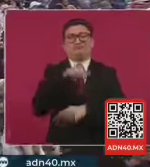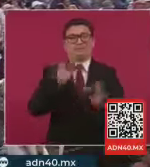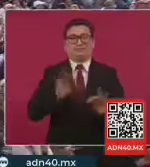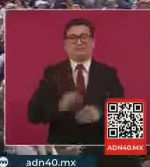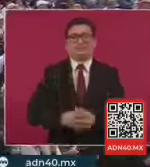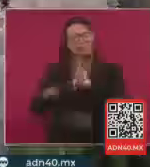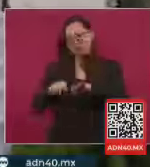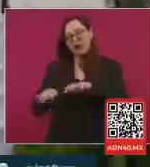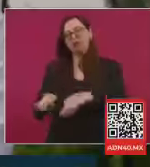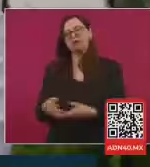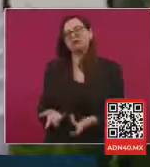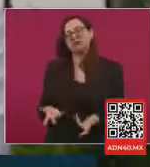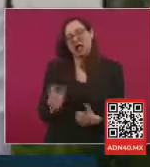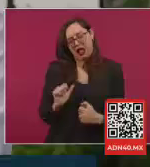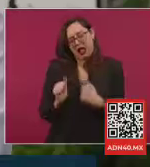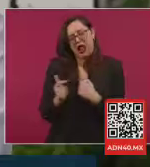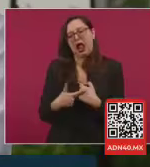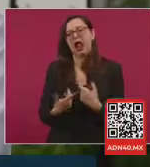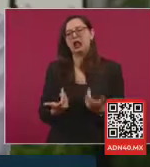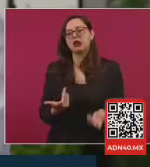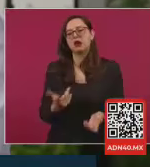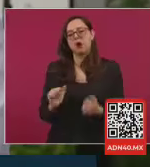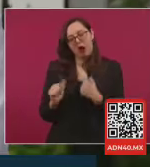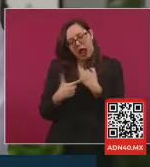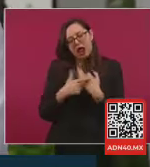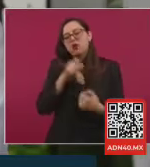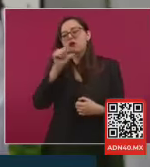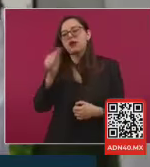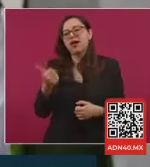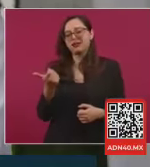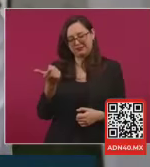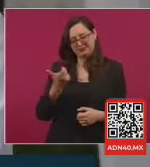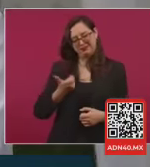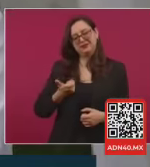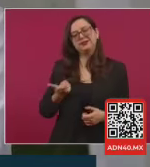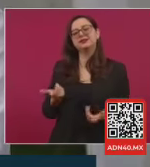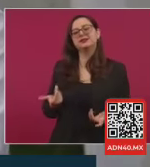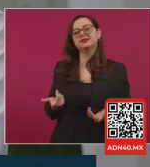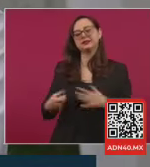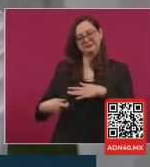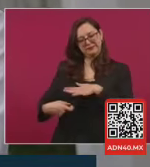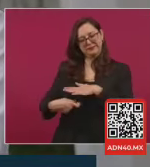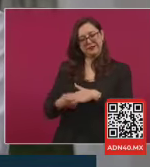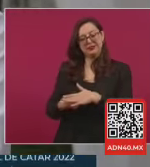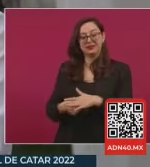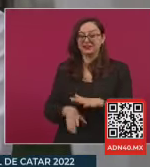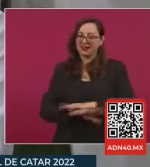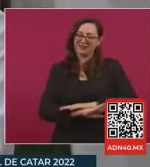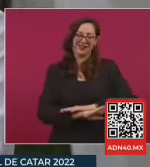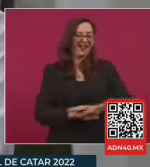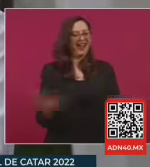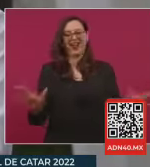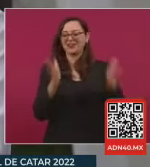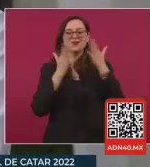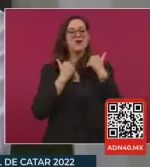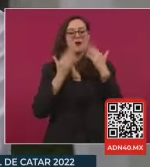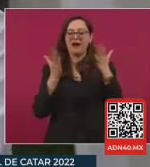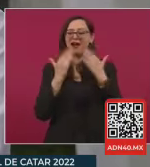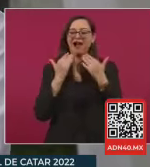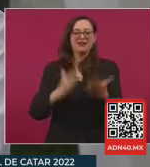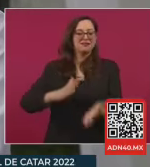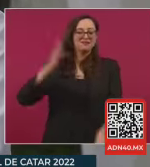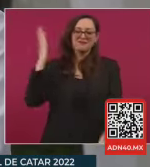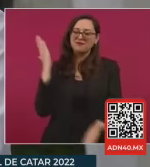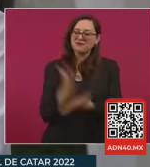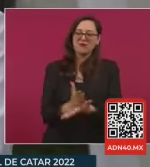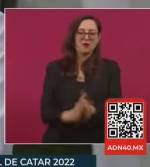Vacunas no. Ahí lo que dice el presidente López Obrador. Y entonces es parte también, uno de los temas